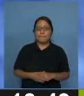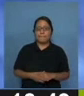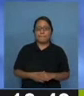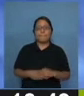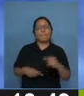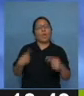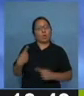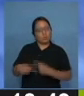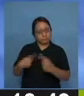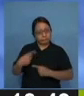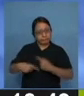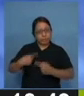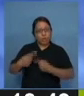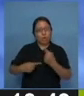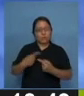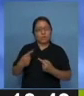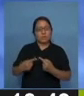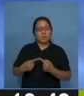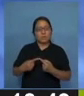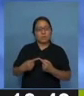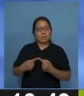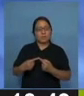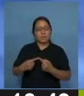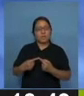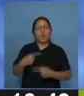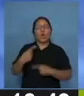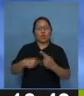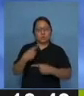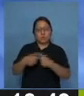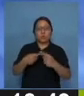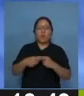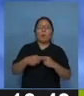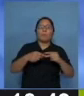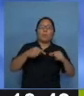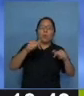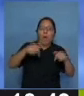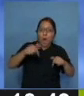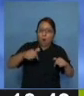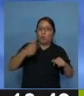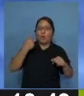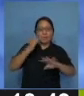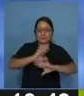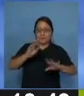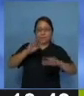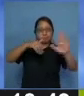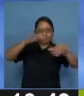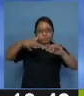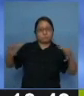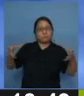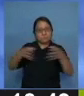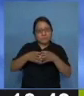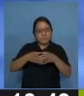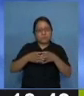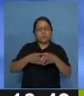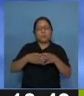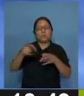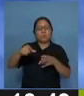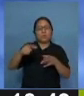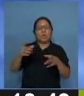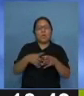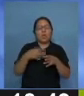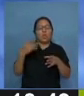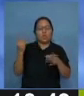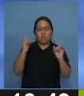por un lado, un llamado a paritarias con el sector docente. Ayer fue una